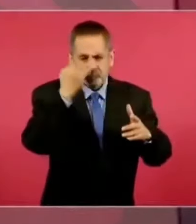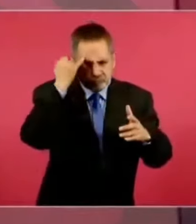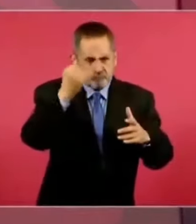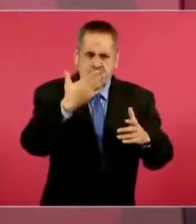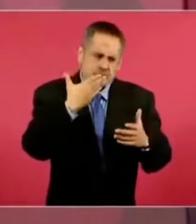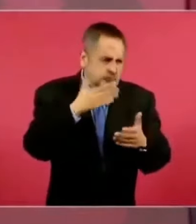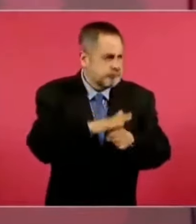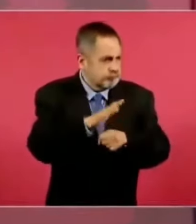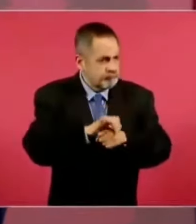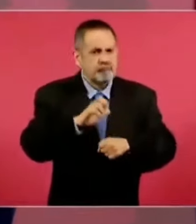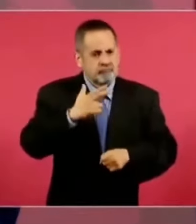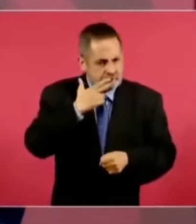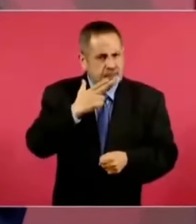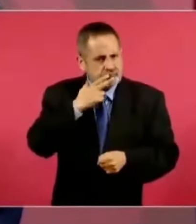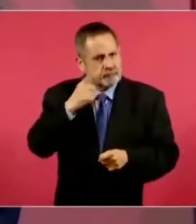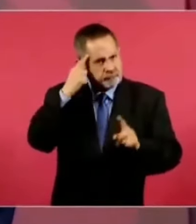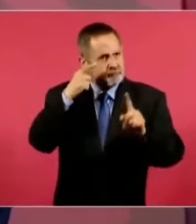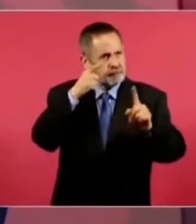viable.